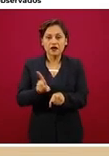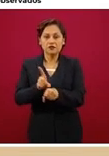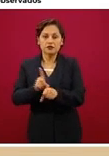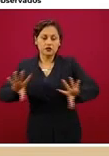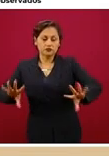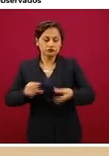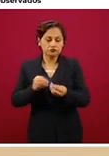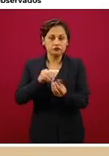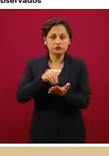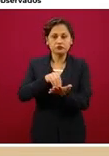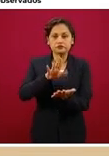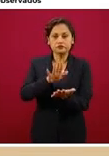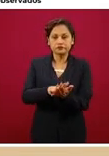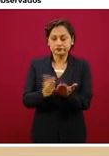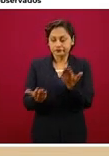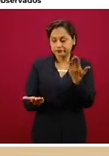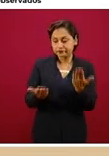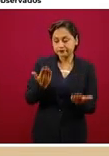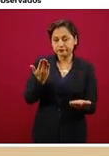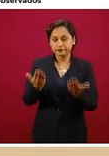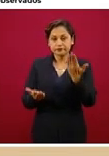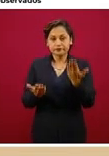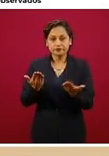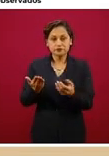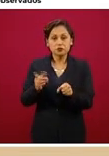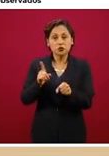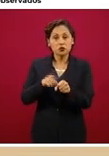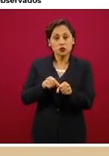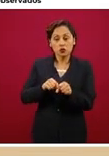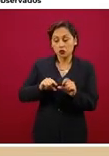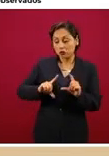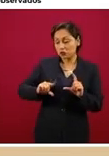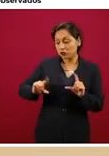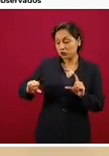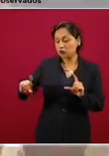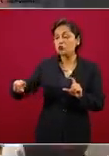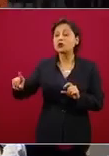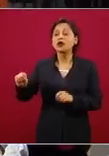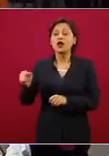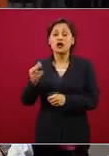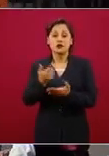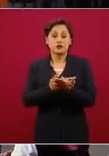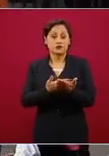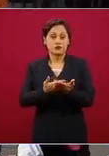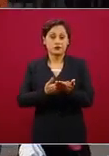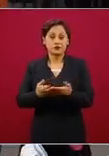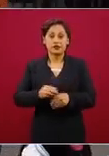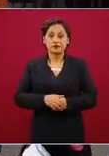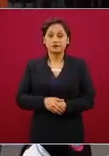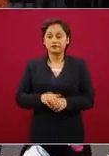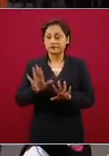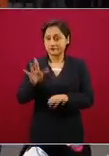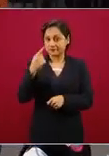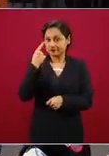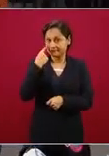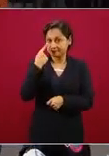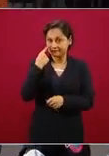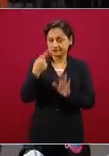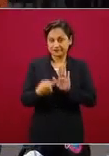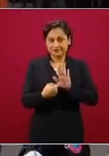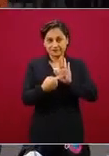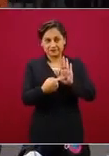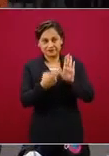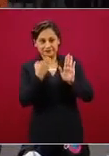se registran, que está en las columnas de color rosado. Termino diciendo, esta separación muy